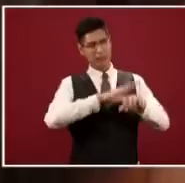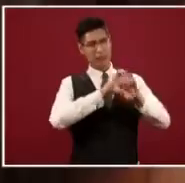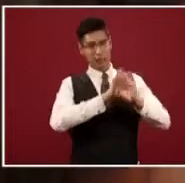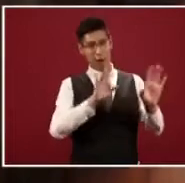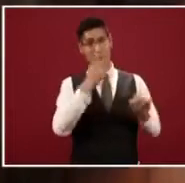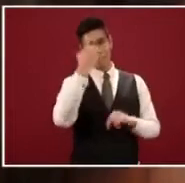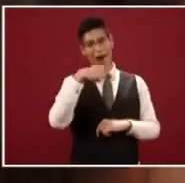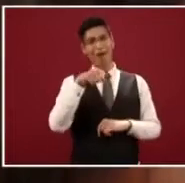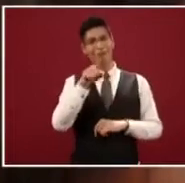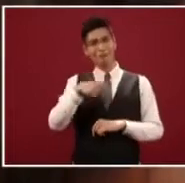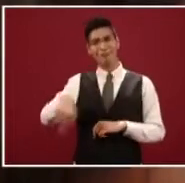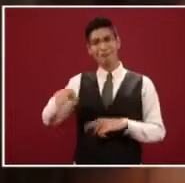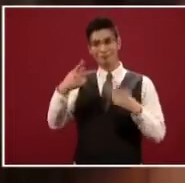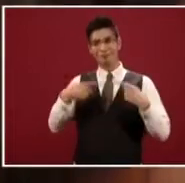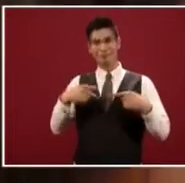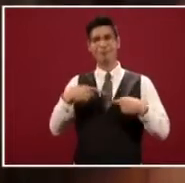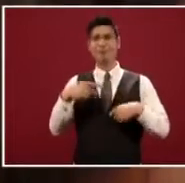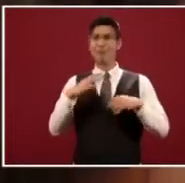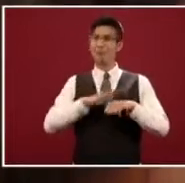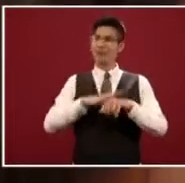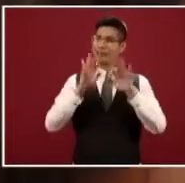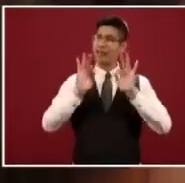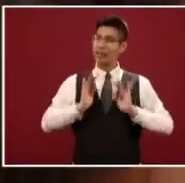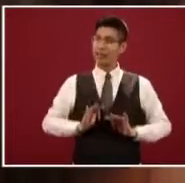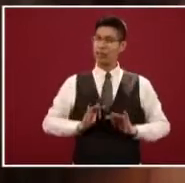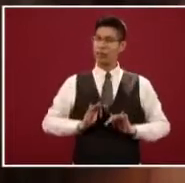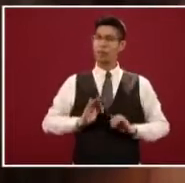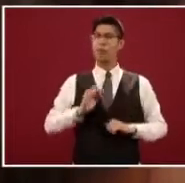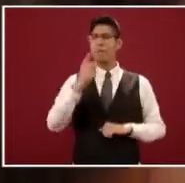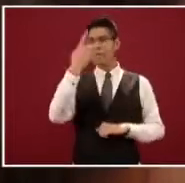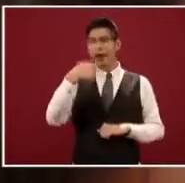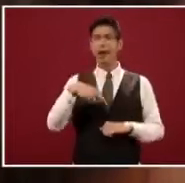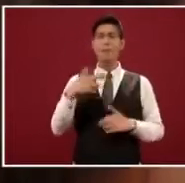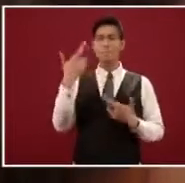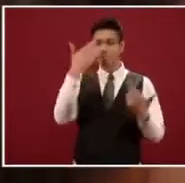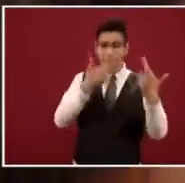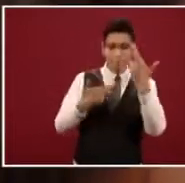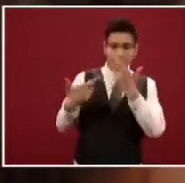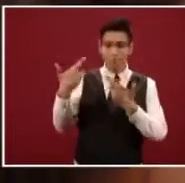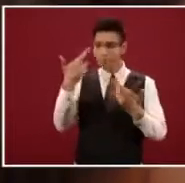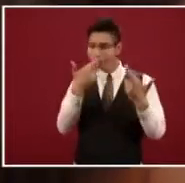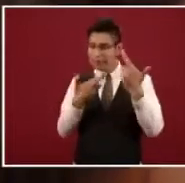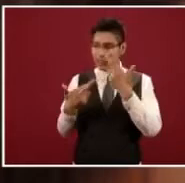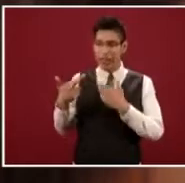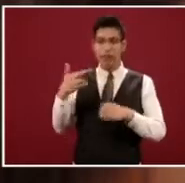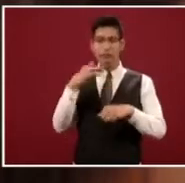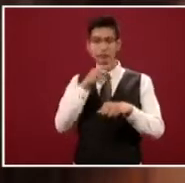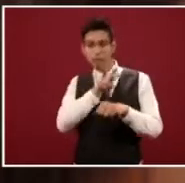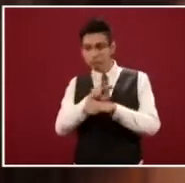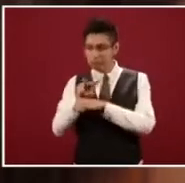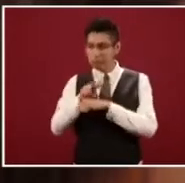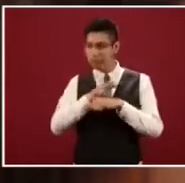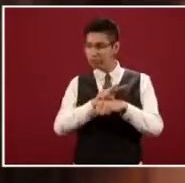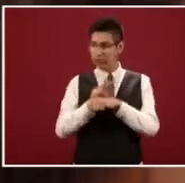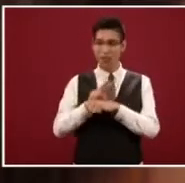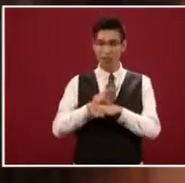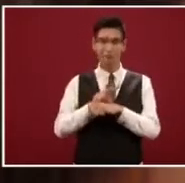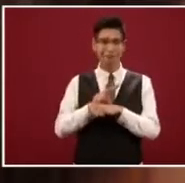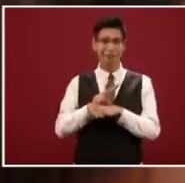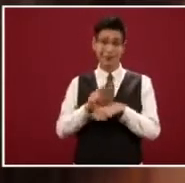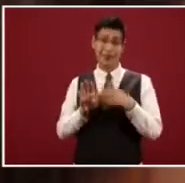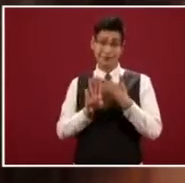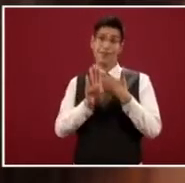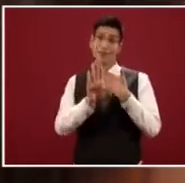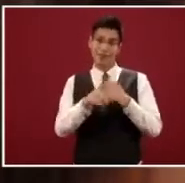esta tranquilidad, ¿no? Con mucho gusto. De que van a seguir revisando dónde está ese virus, claro, para poderlo atacar. Claro. Y por último,